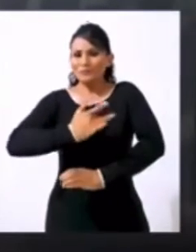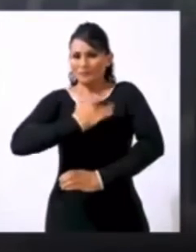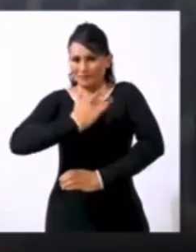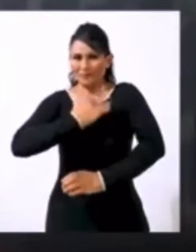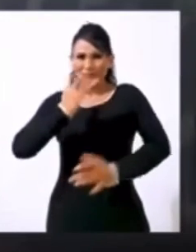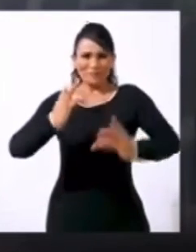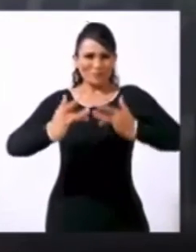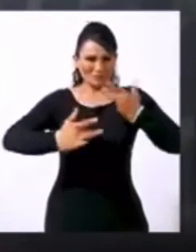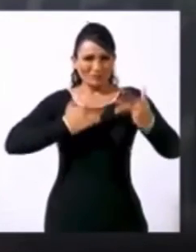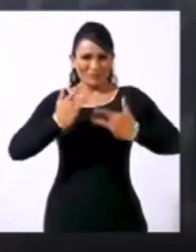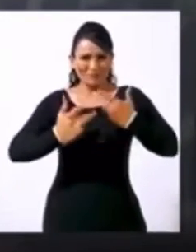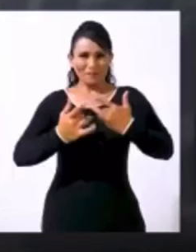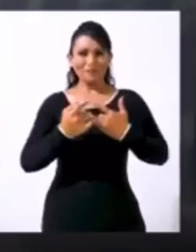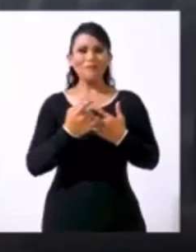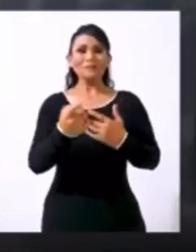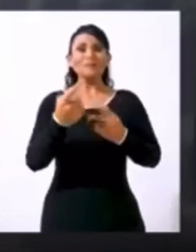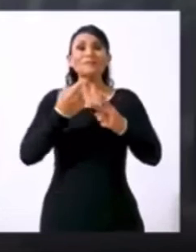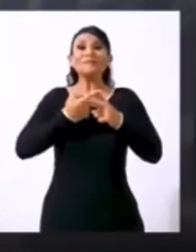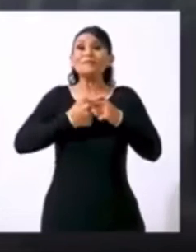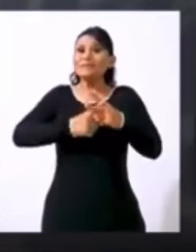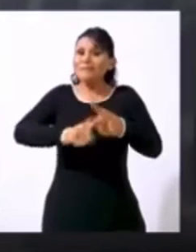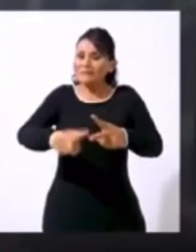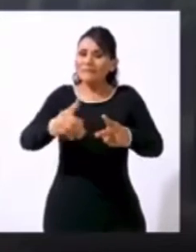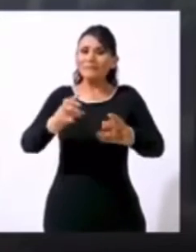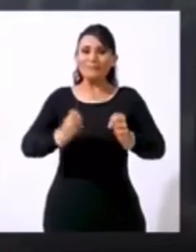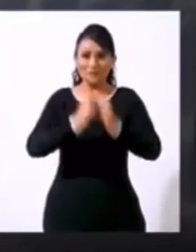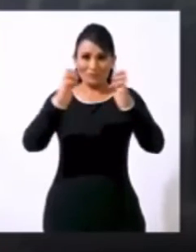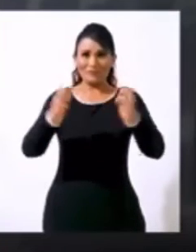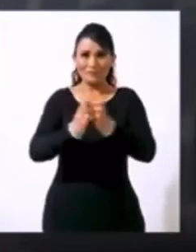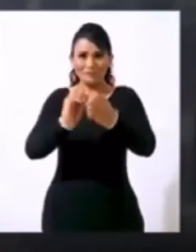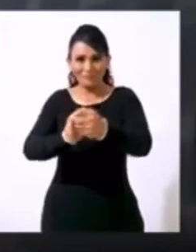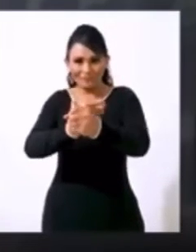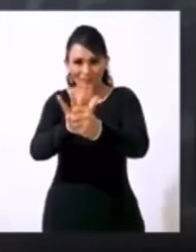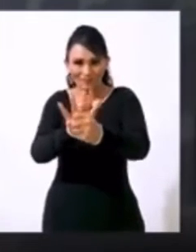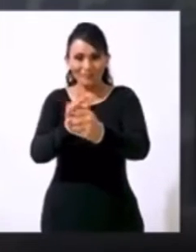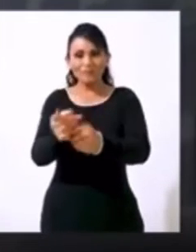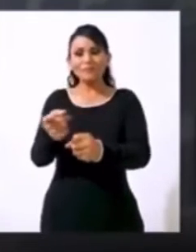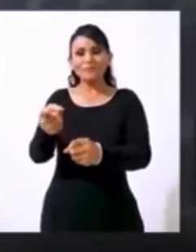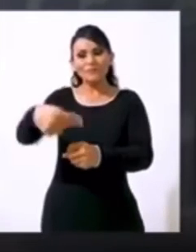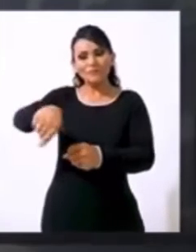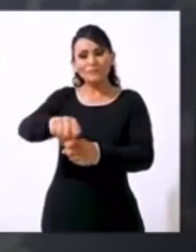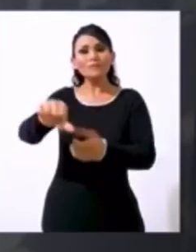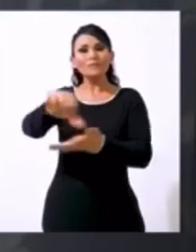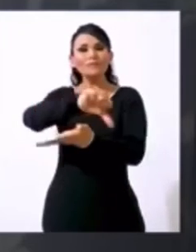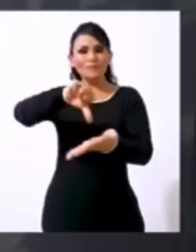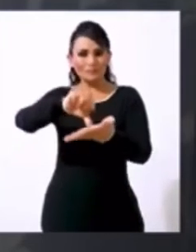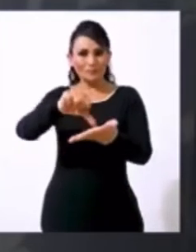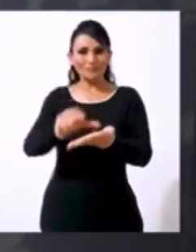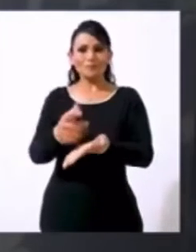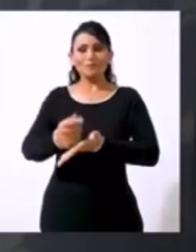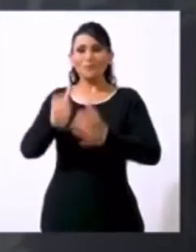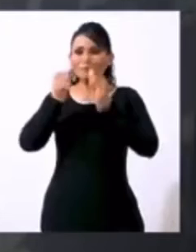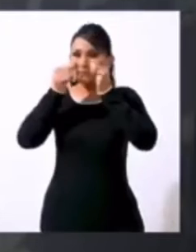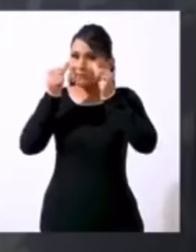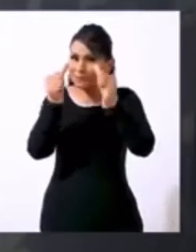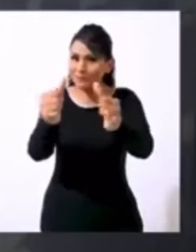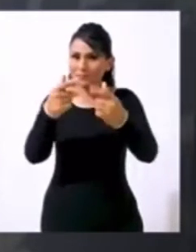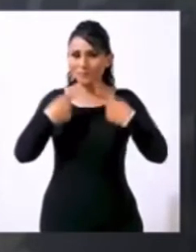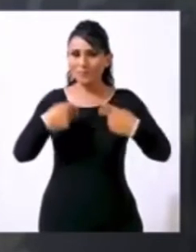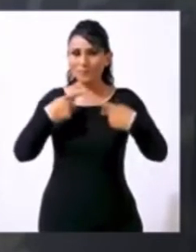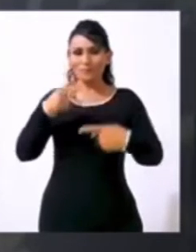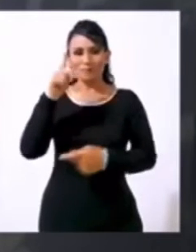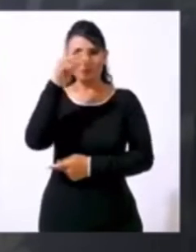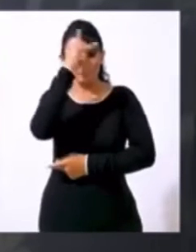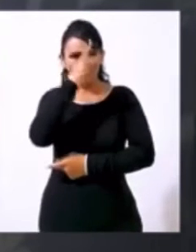crisis, instruí la integración de un centro de atención psicológica al servicio de las y